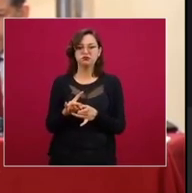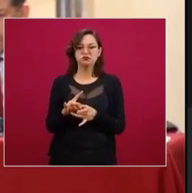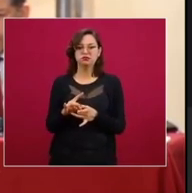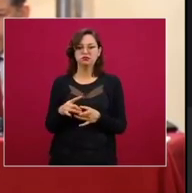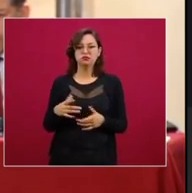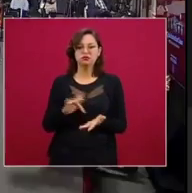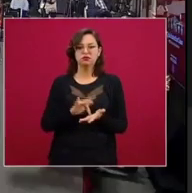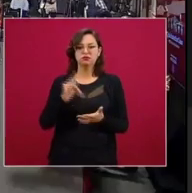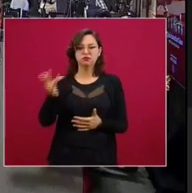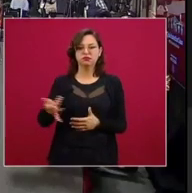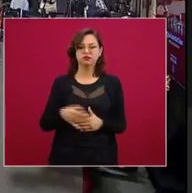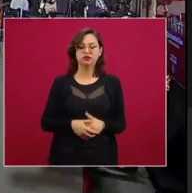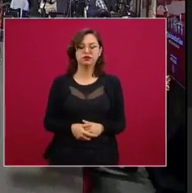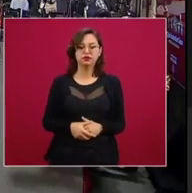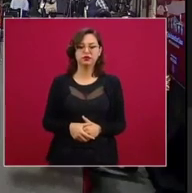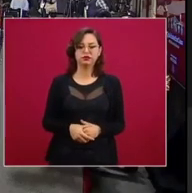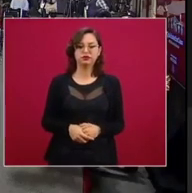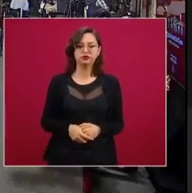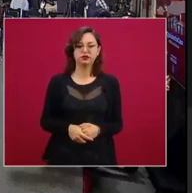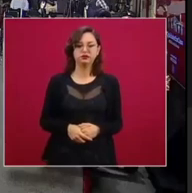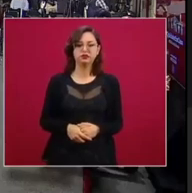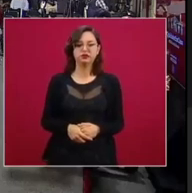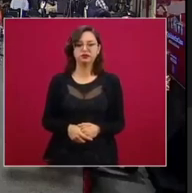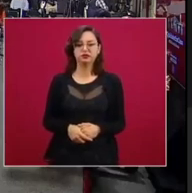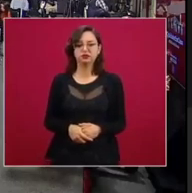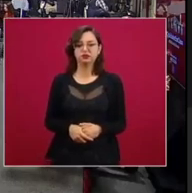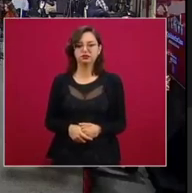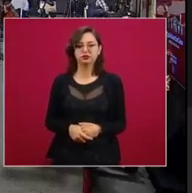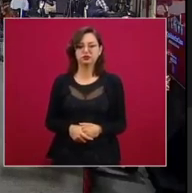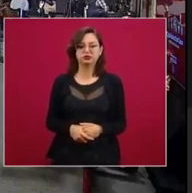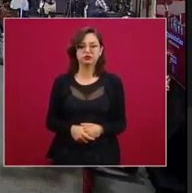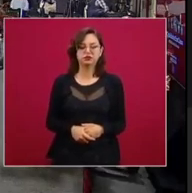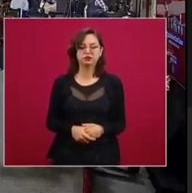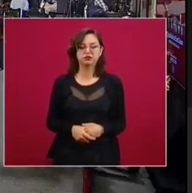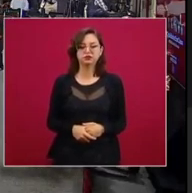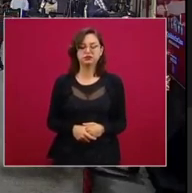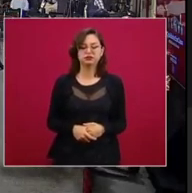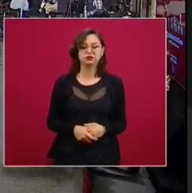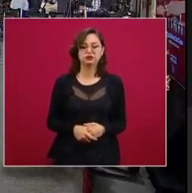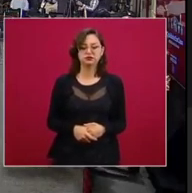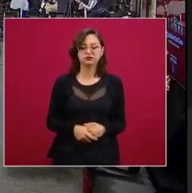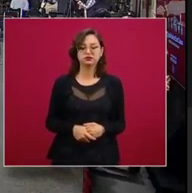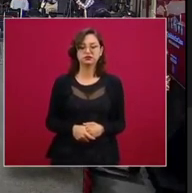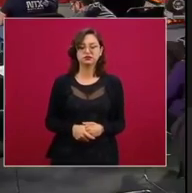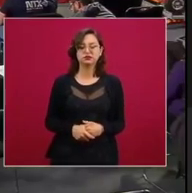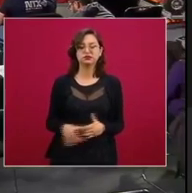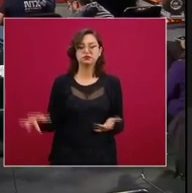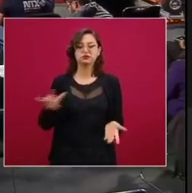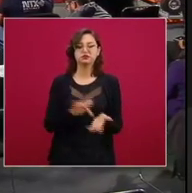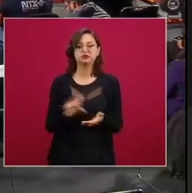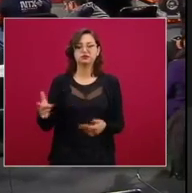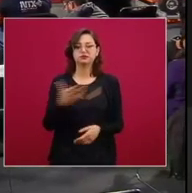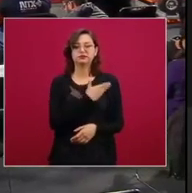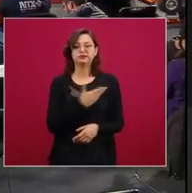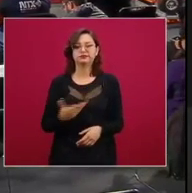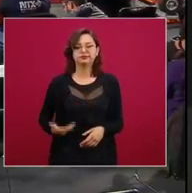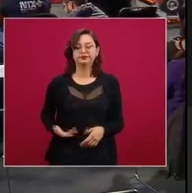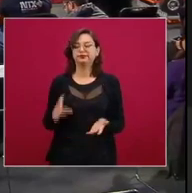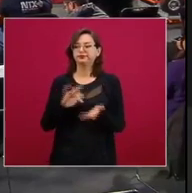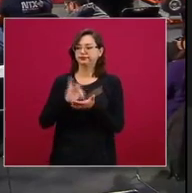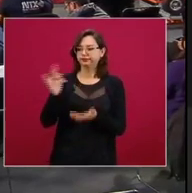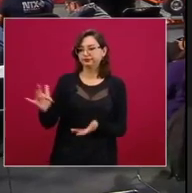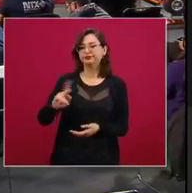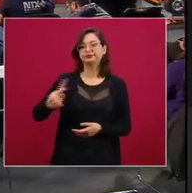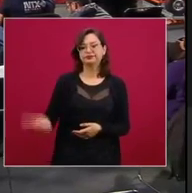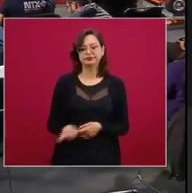mexicanos. Gracias. Pues ya empezó con el hashtag baja la panza, así lo vamos a poner ahorita en todos los videos. Hashtag bajen